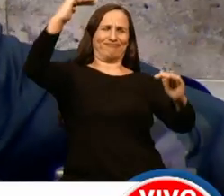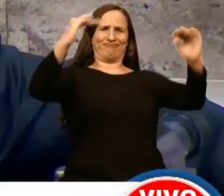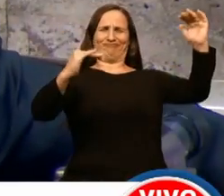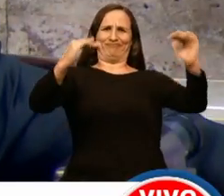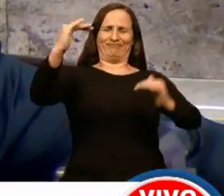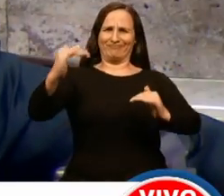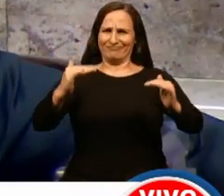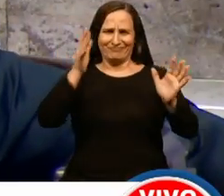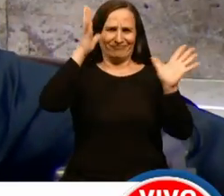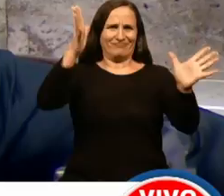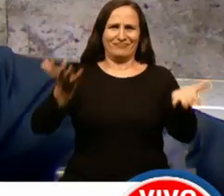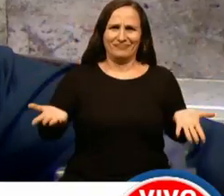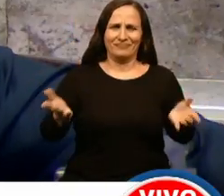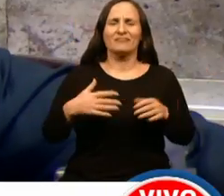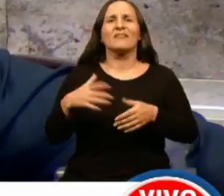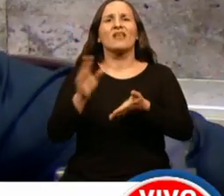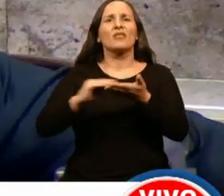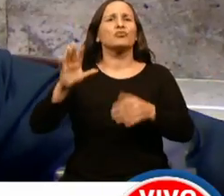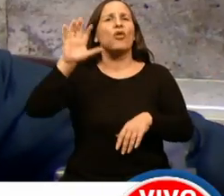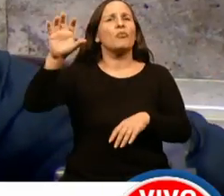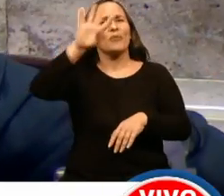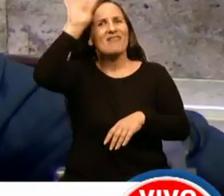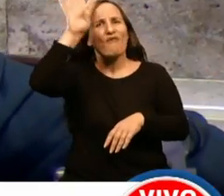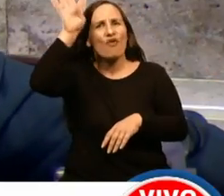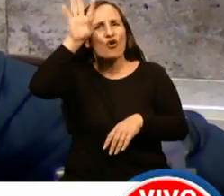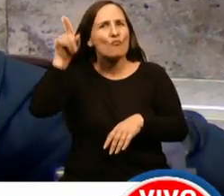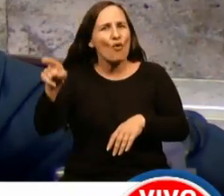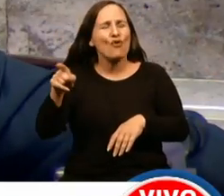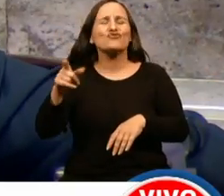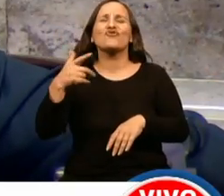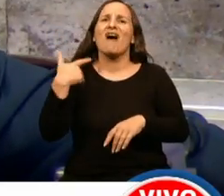diputado buryaile por la provincia de formosa